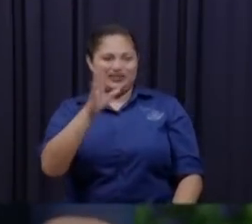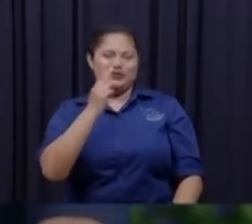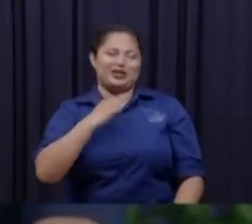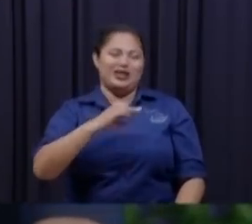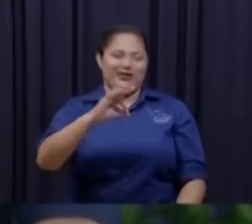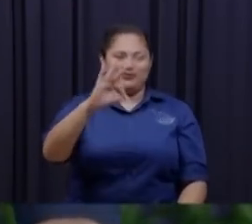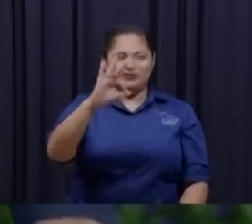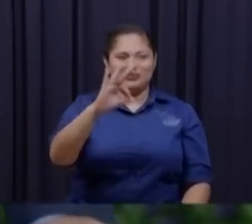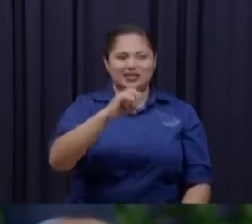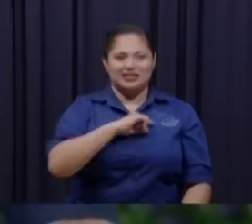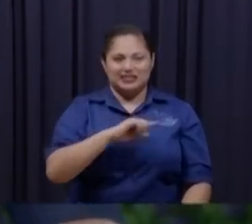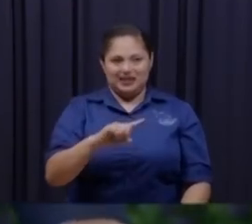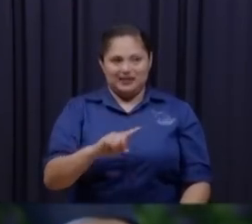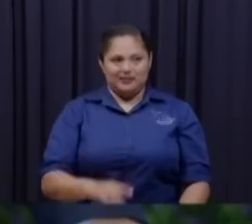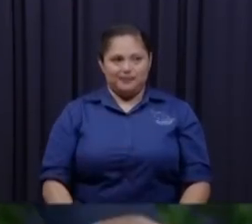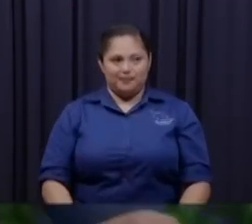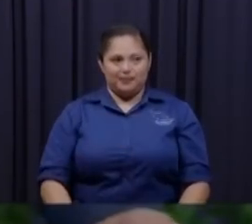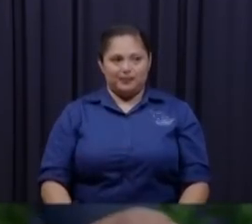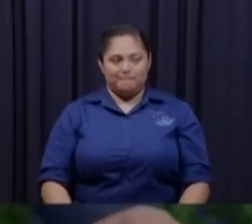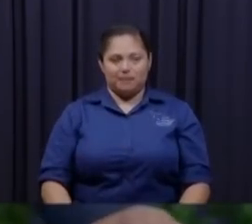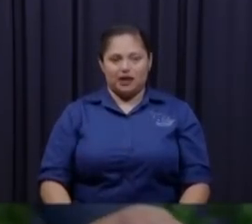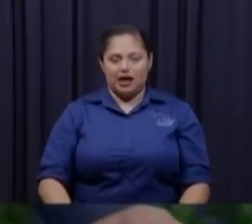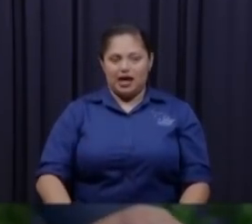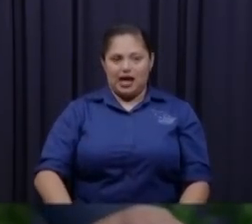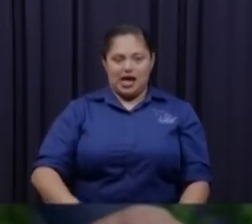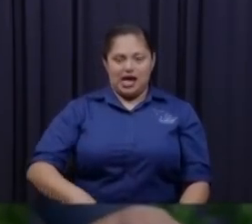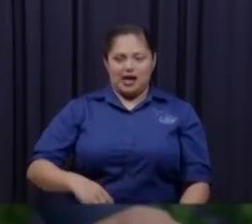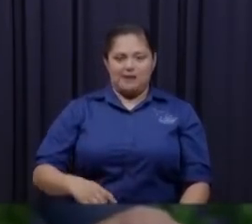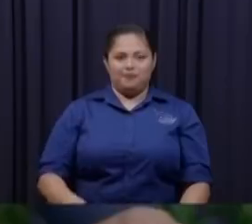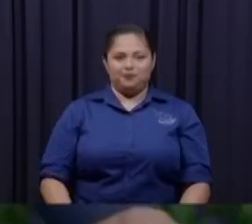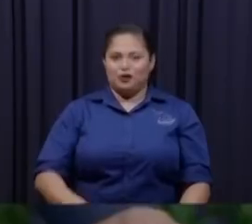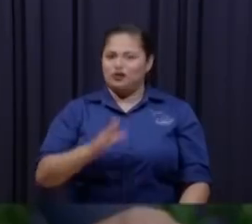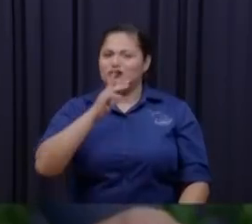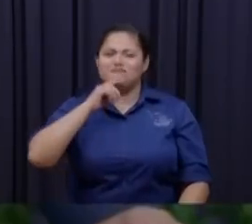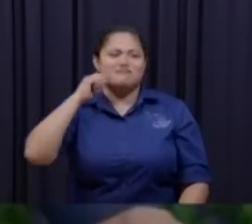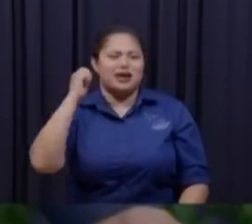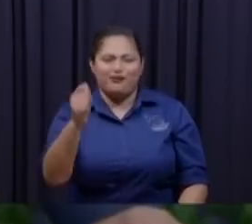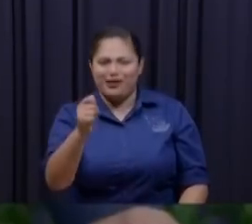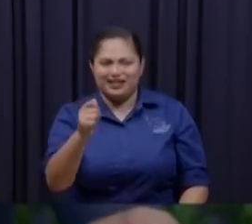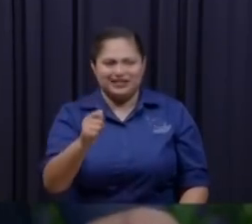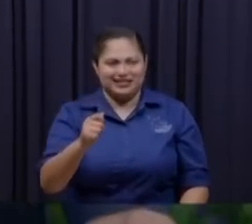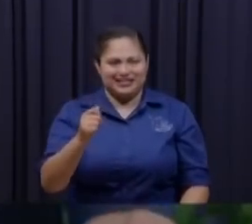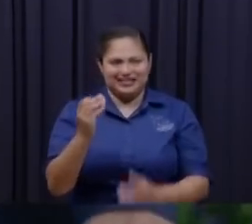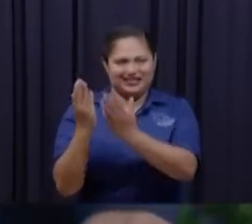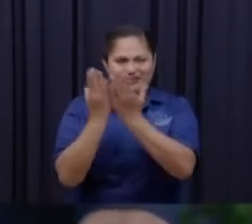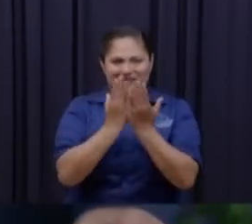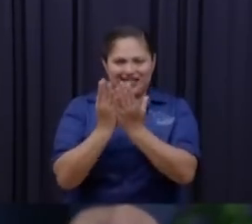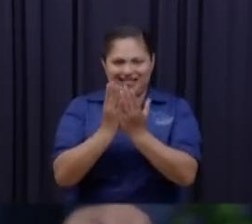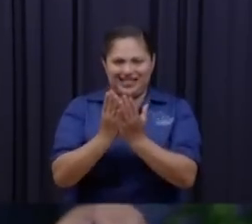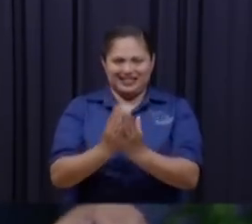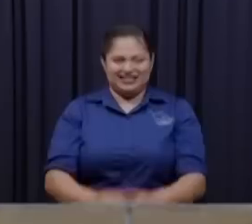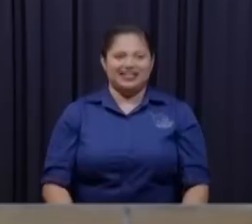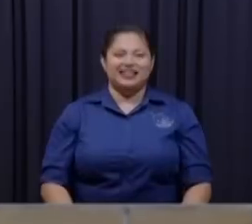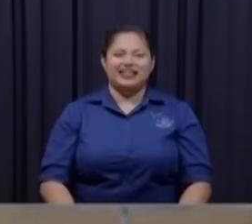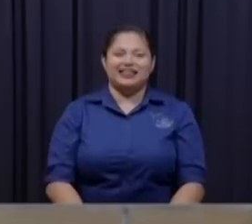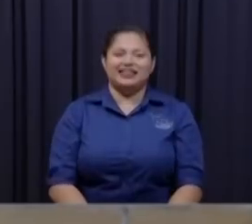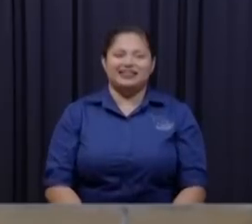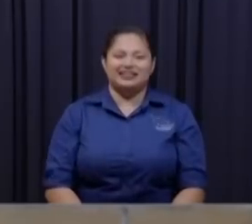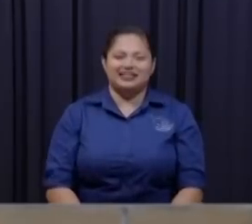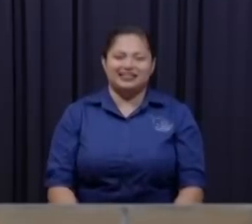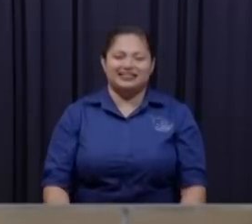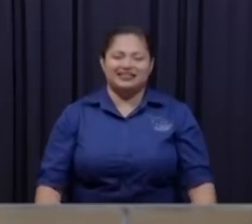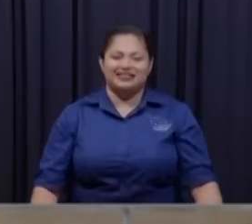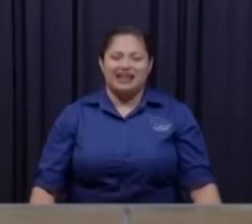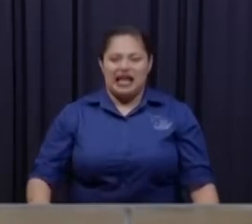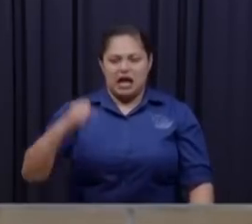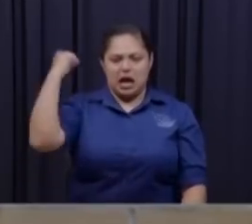sean summa cum laude cuando se gradúen, igual que usted, ¿verdad? Que ganó raspado.